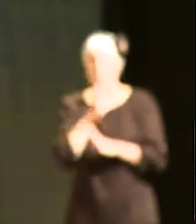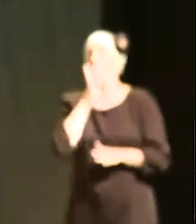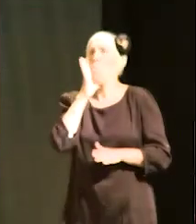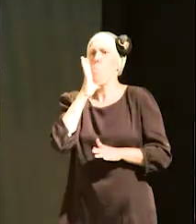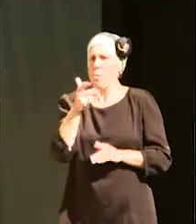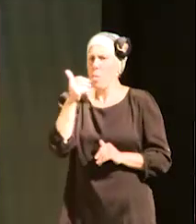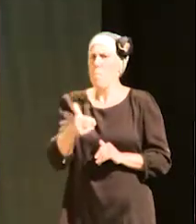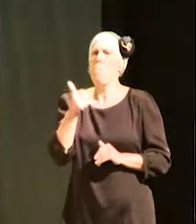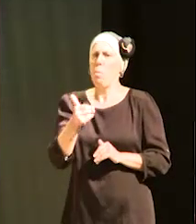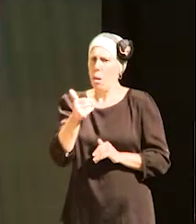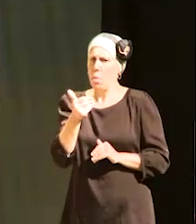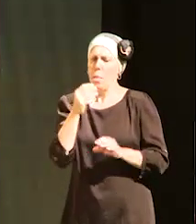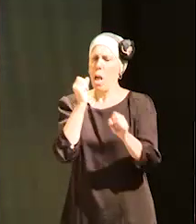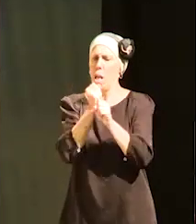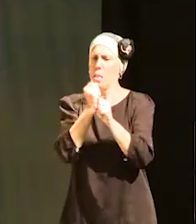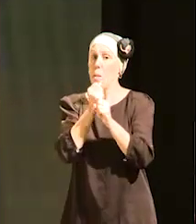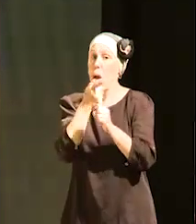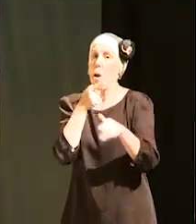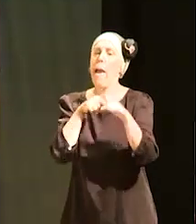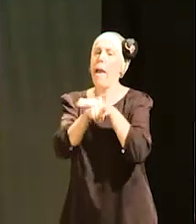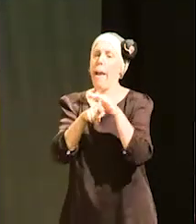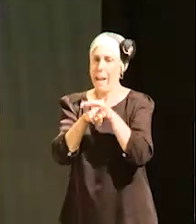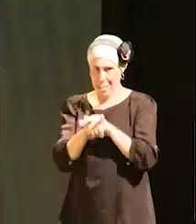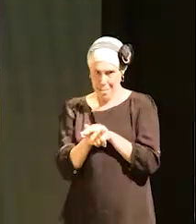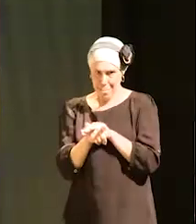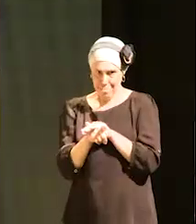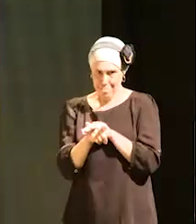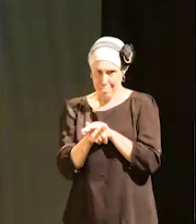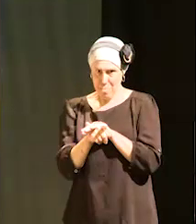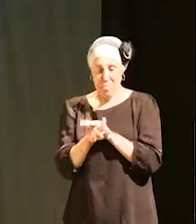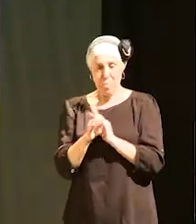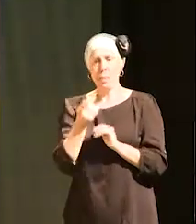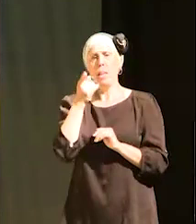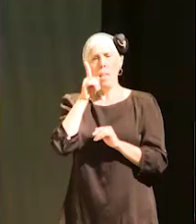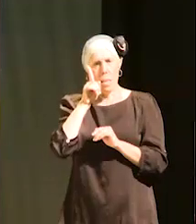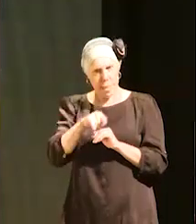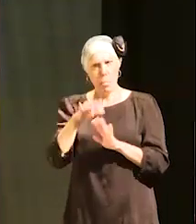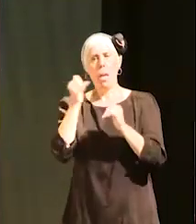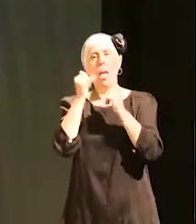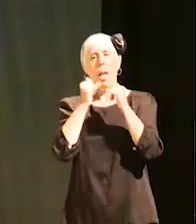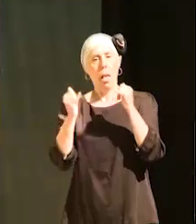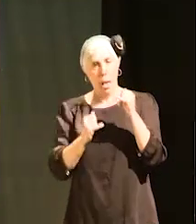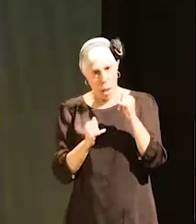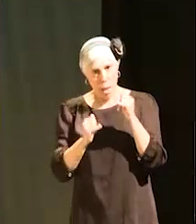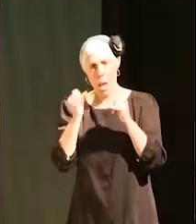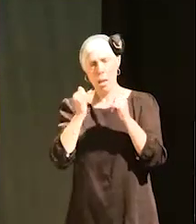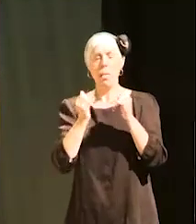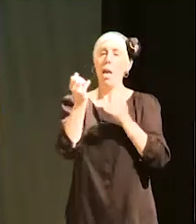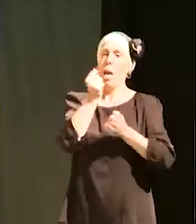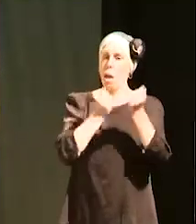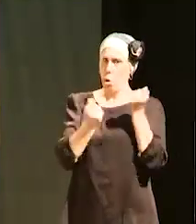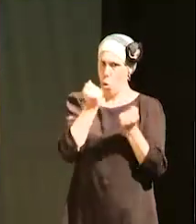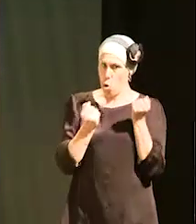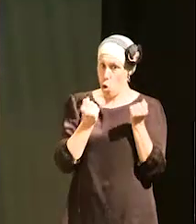gestión y un trabajo inicial en el ínterin ha habido mucha crisis también económica